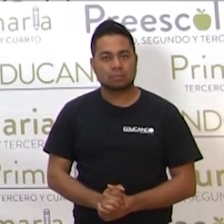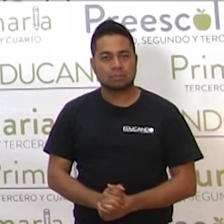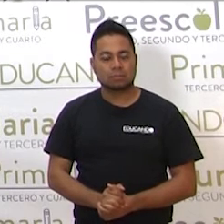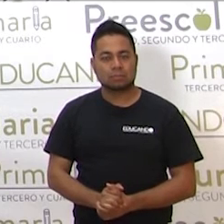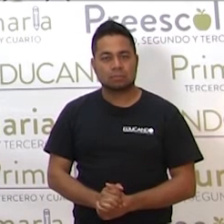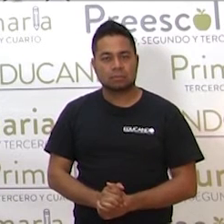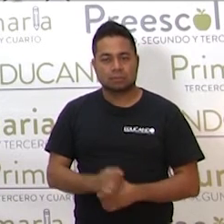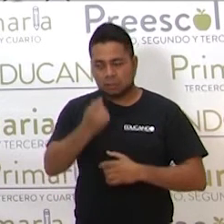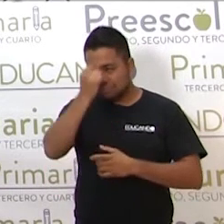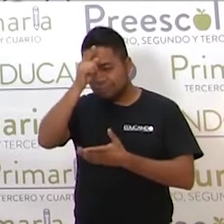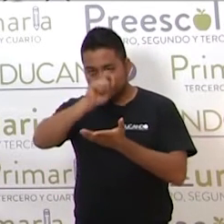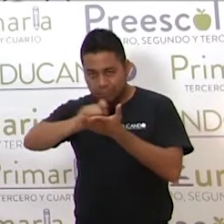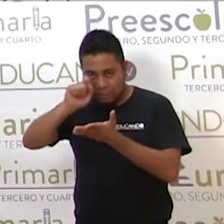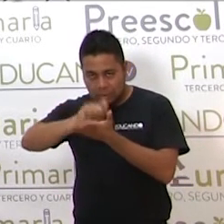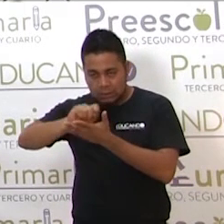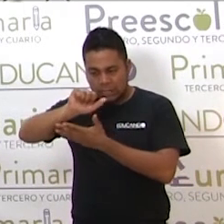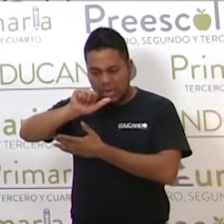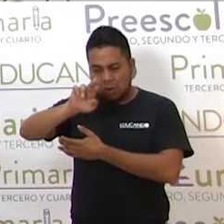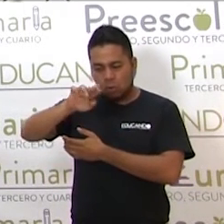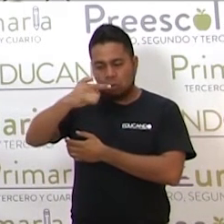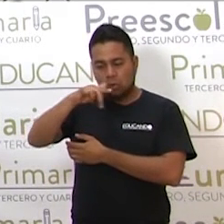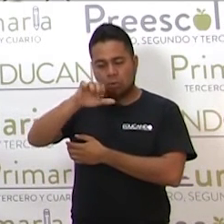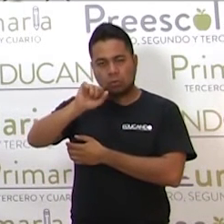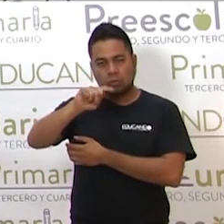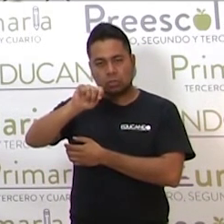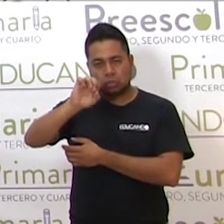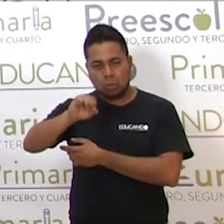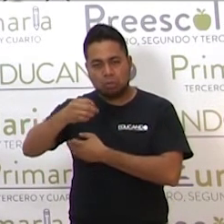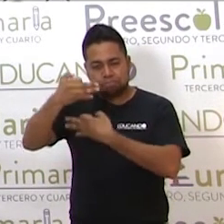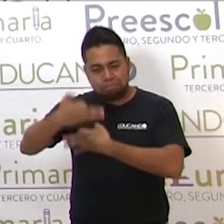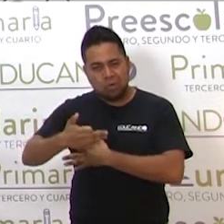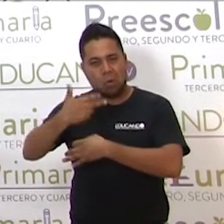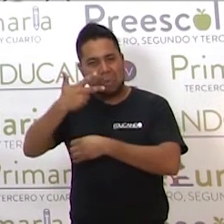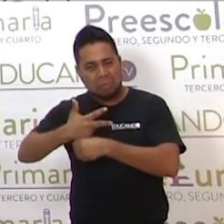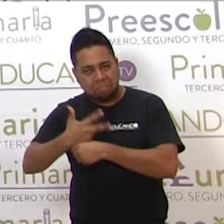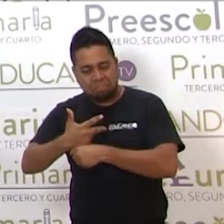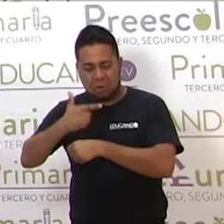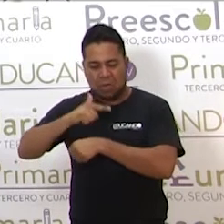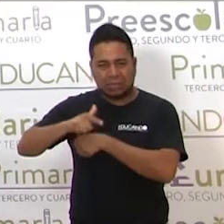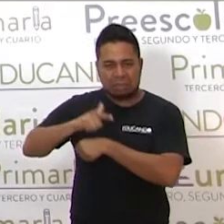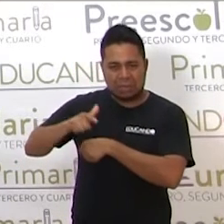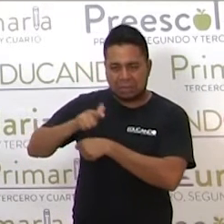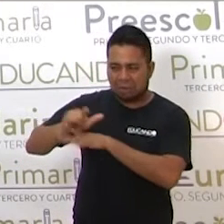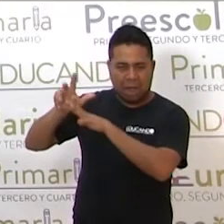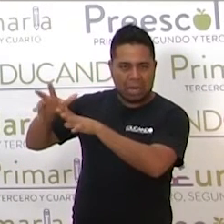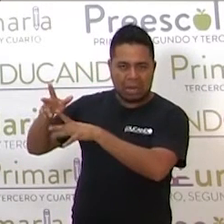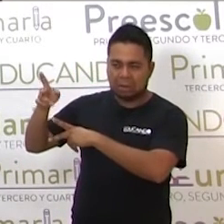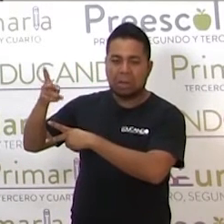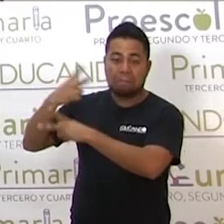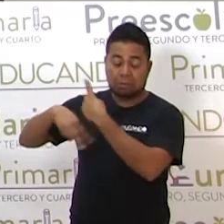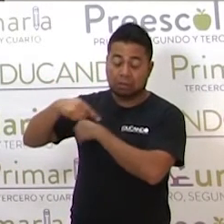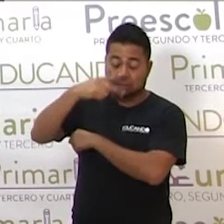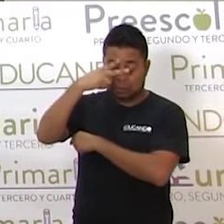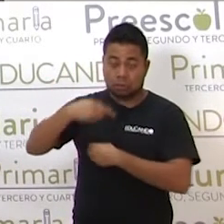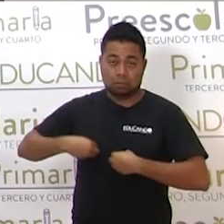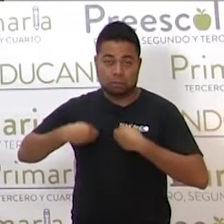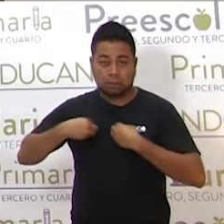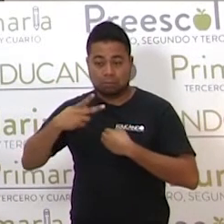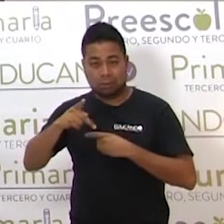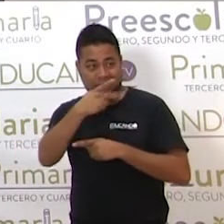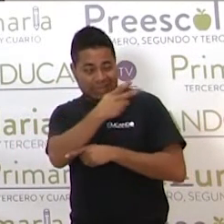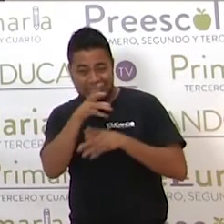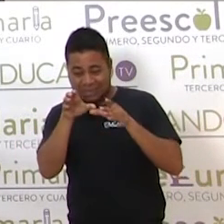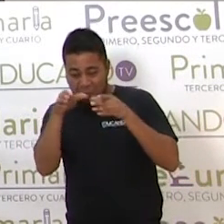El autor es Augusto Monterroso, es un escritor hondureño guatemalteco que después se vino a vivir a México. Pero este es el